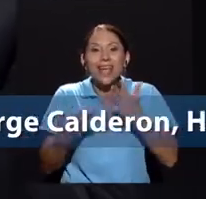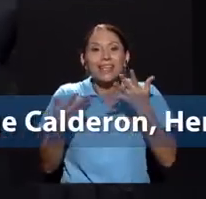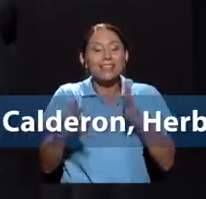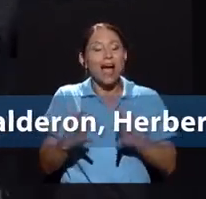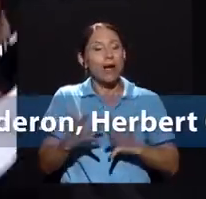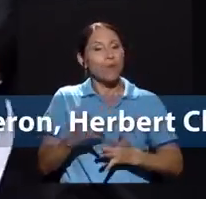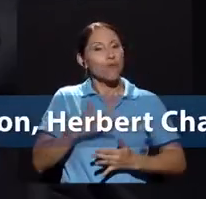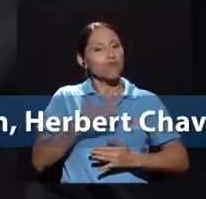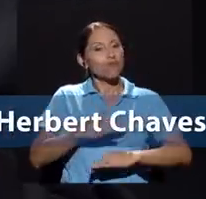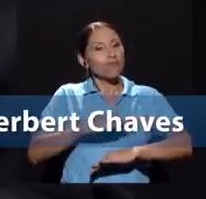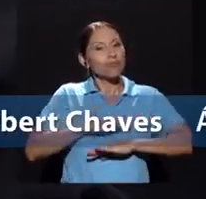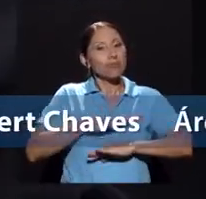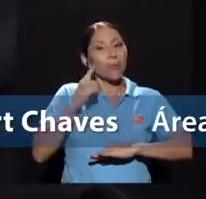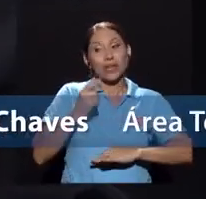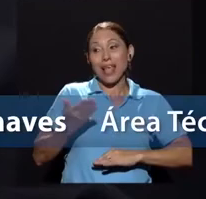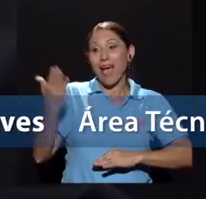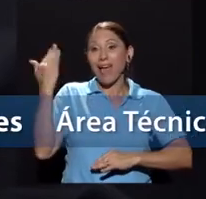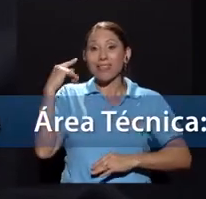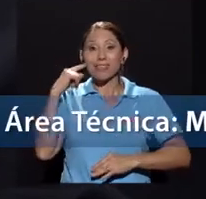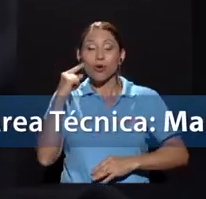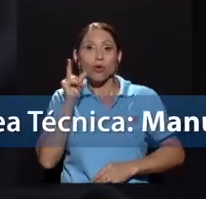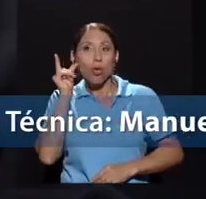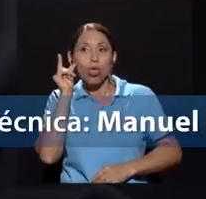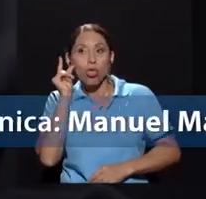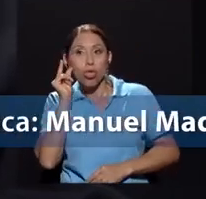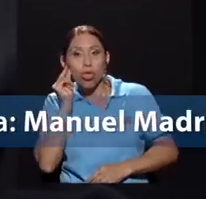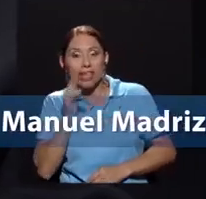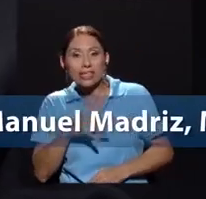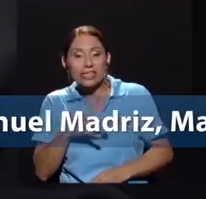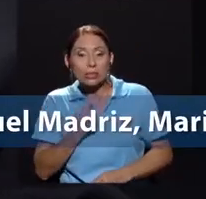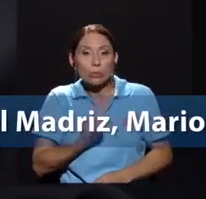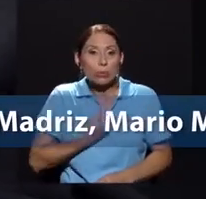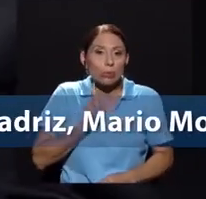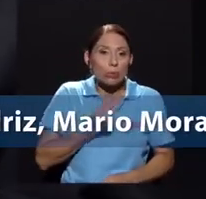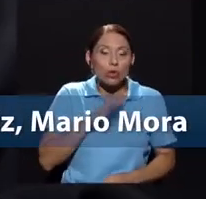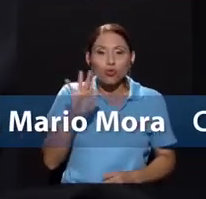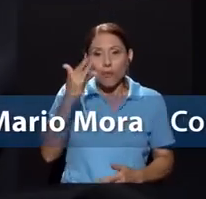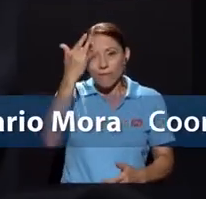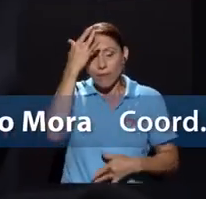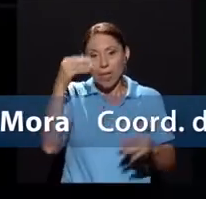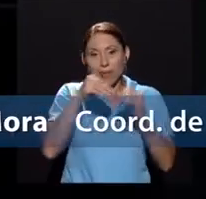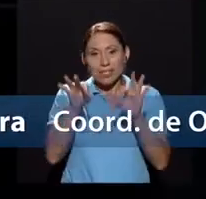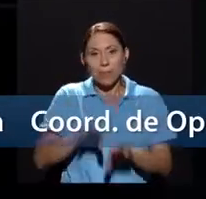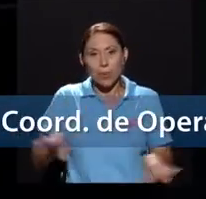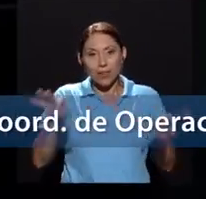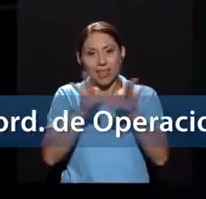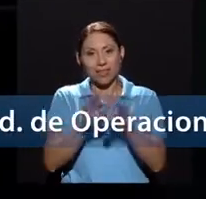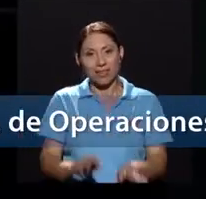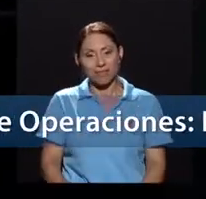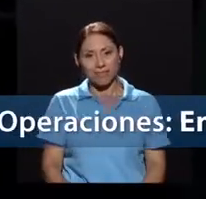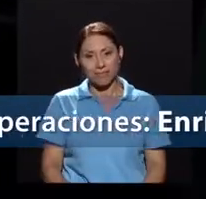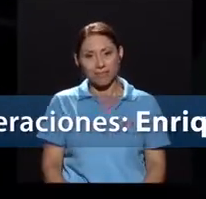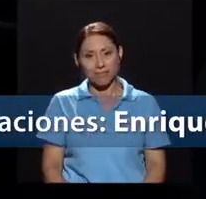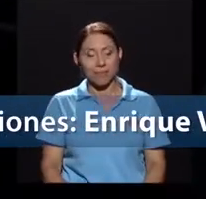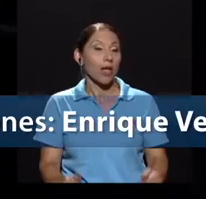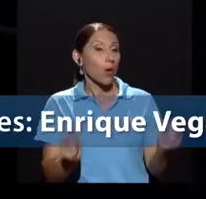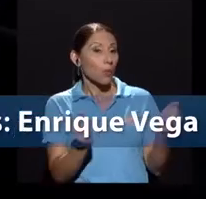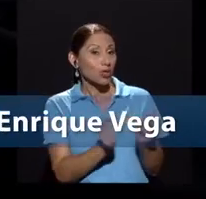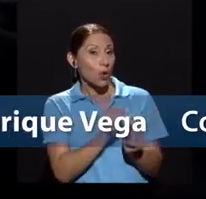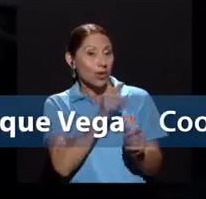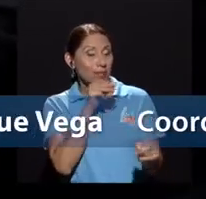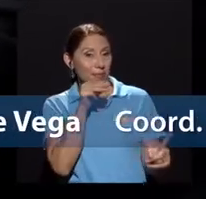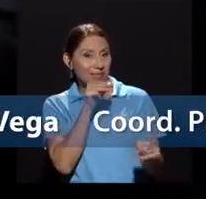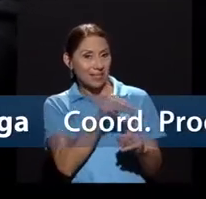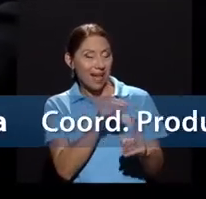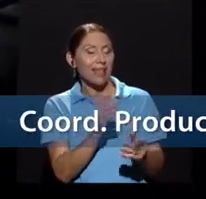de la sordera que sin duda alguna ha sido su enfermedad más importante pues con ese mensaje de doctor